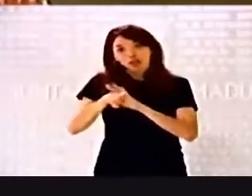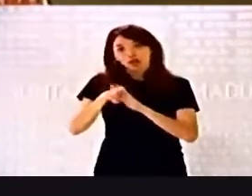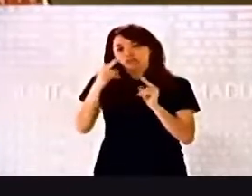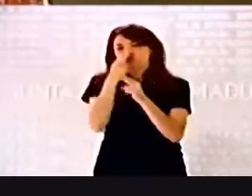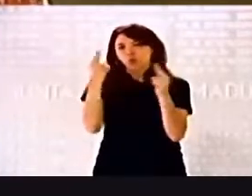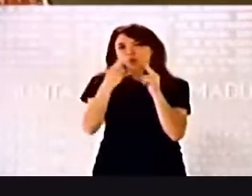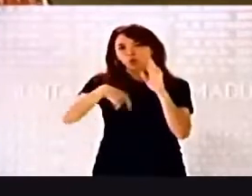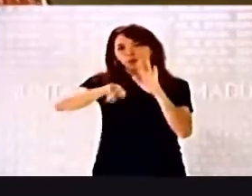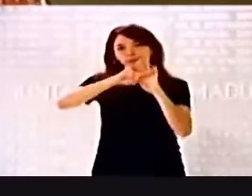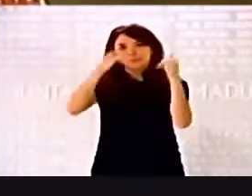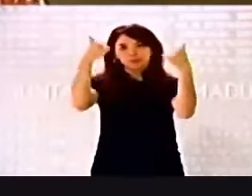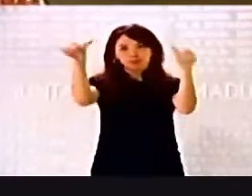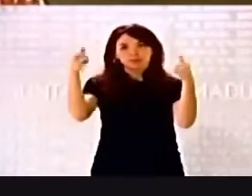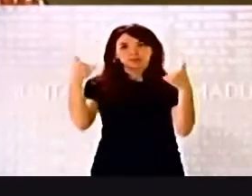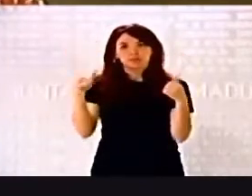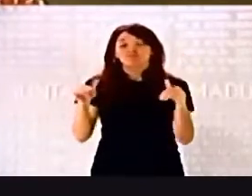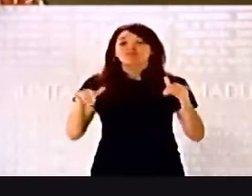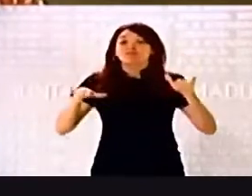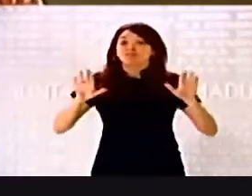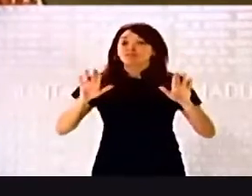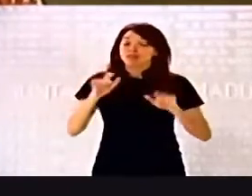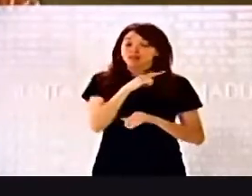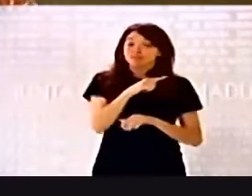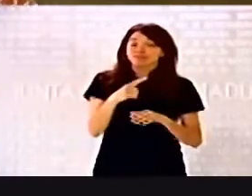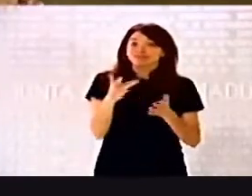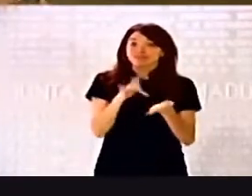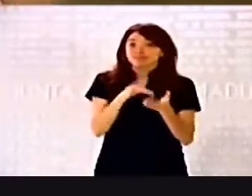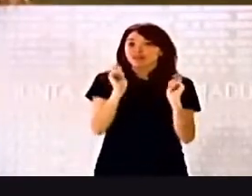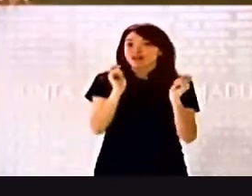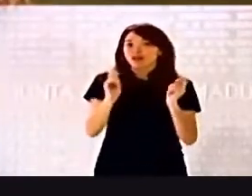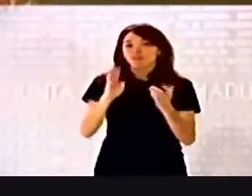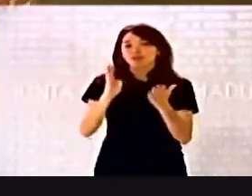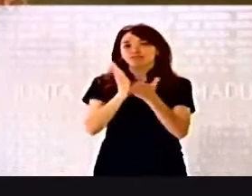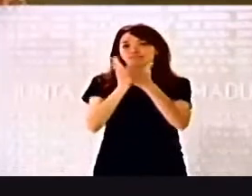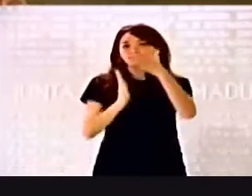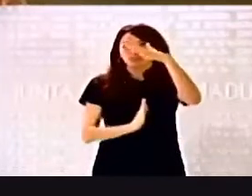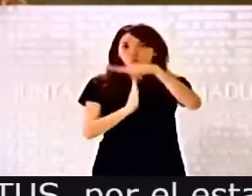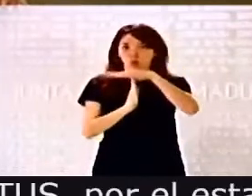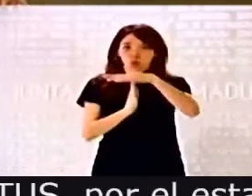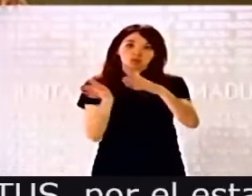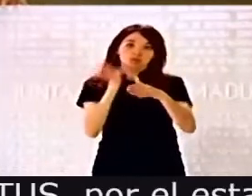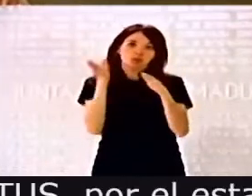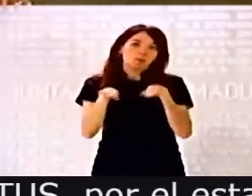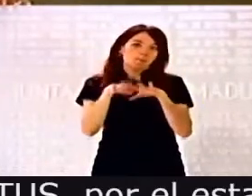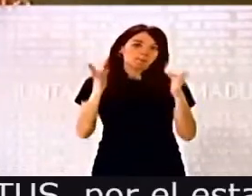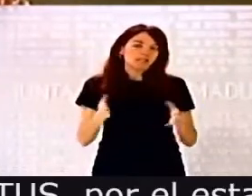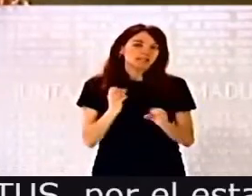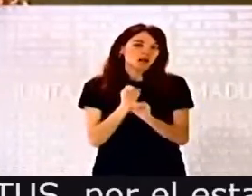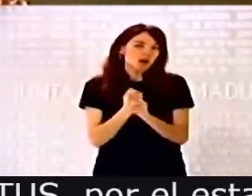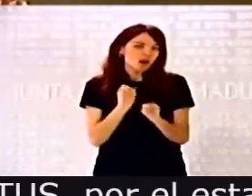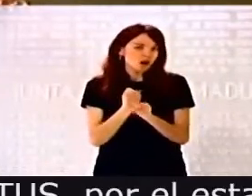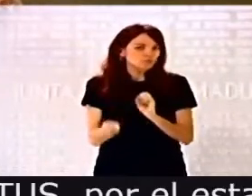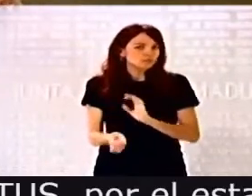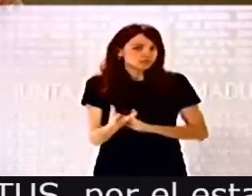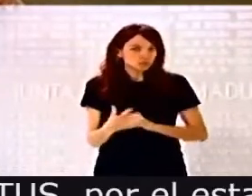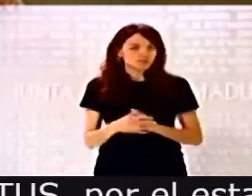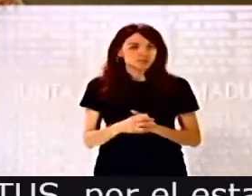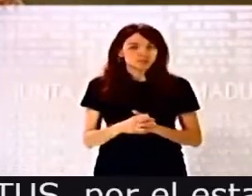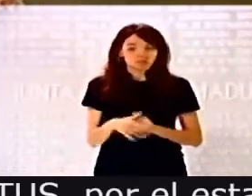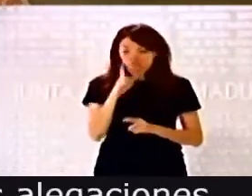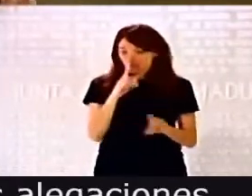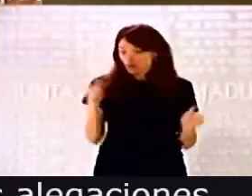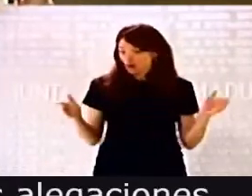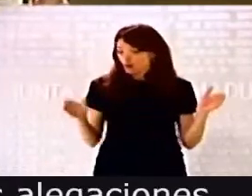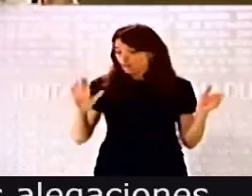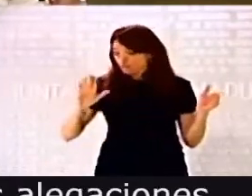de alarma se ha paralizado la contestación de las alegaciones porque se hizo una mesa de trabajo y a lo largo de este año, a finales de